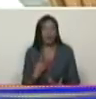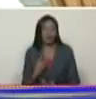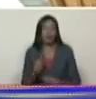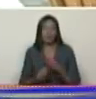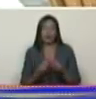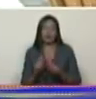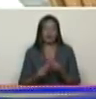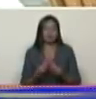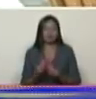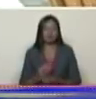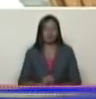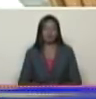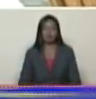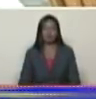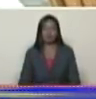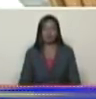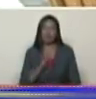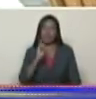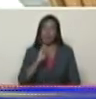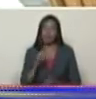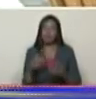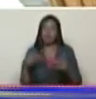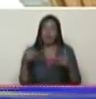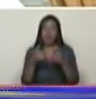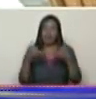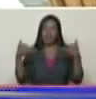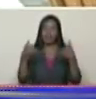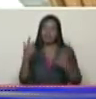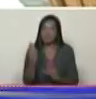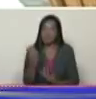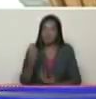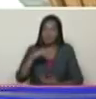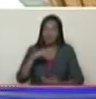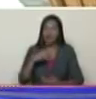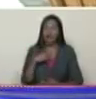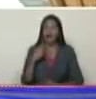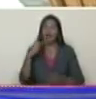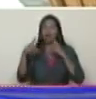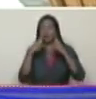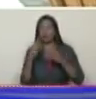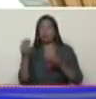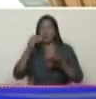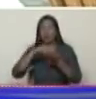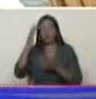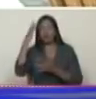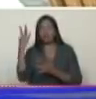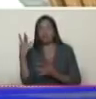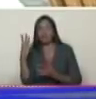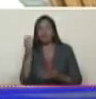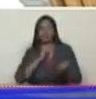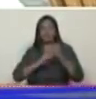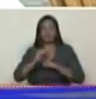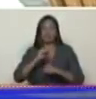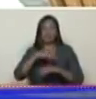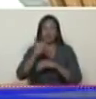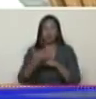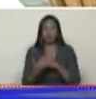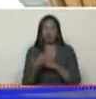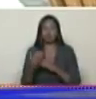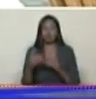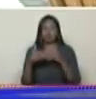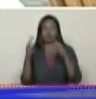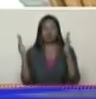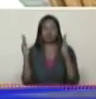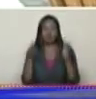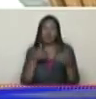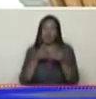límites. Hay unos límites, y la política es el arte de exponer ideas, de defender proyectos, de levantar